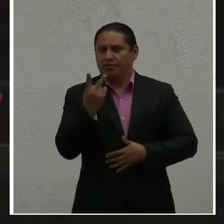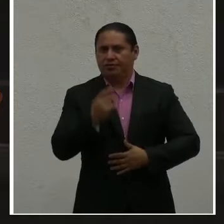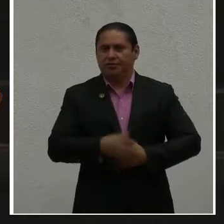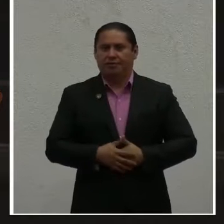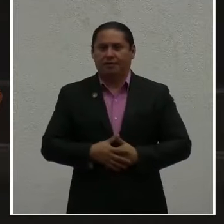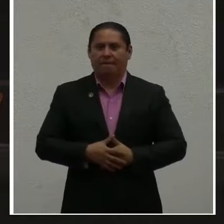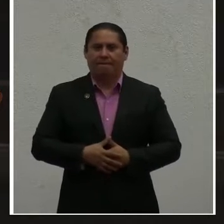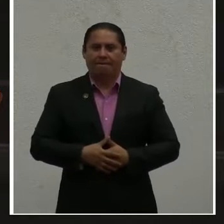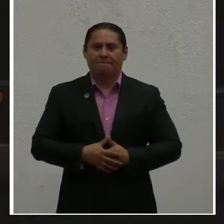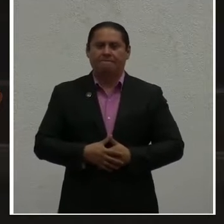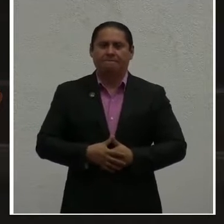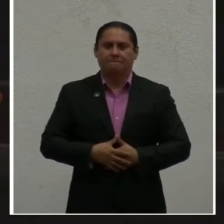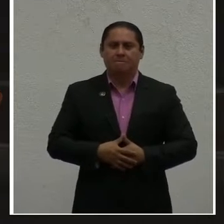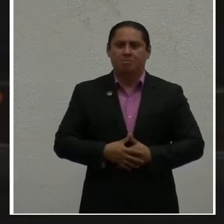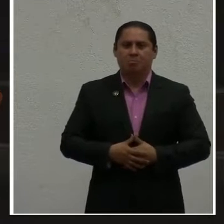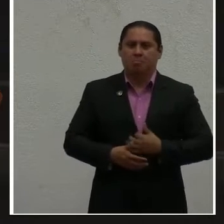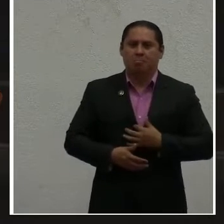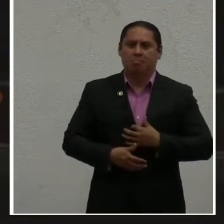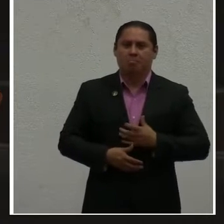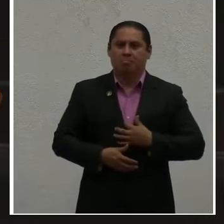2022.